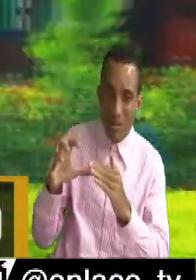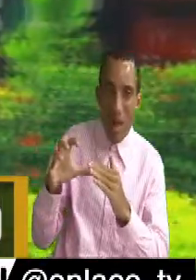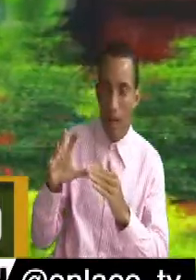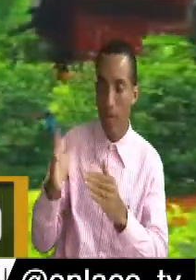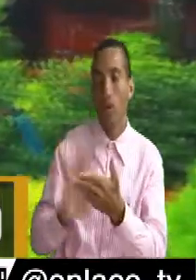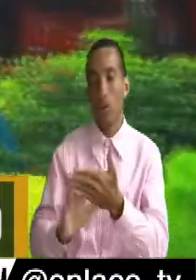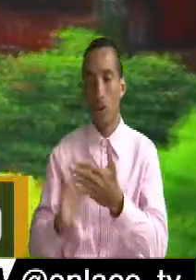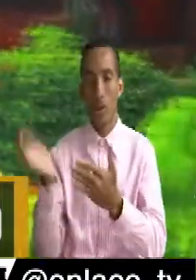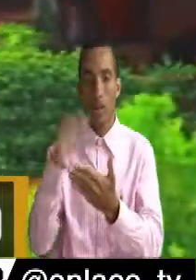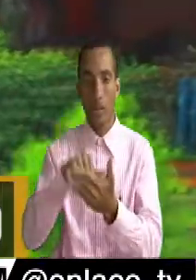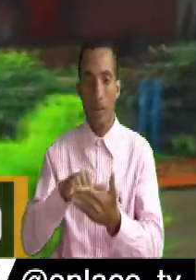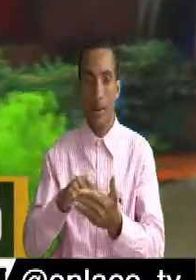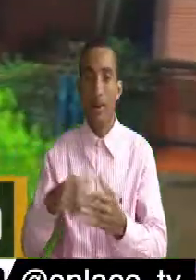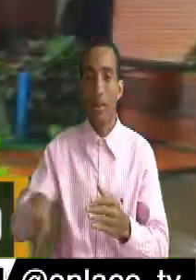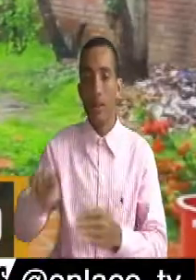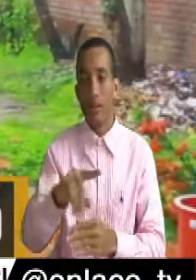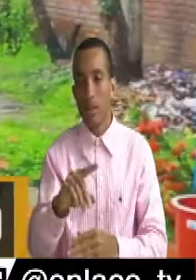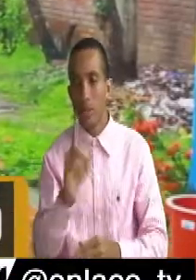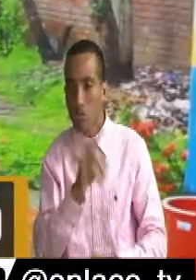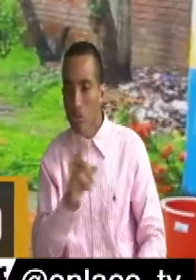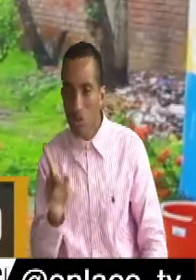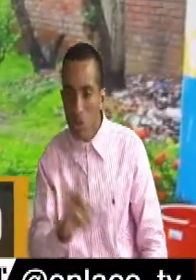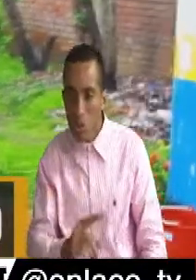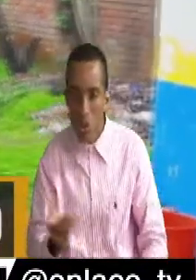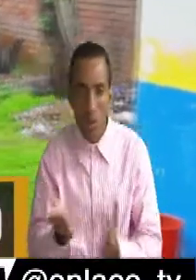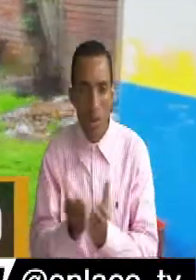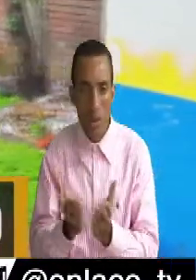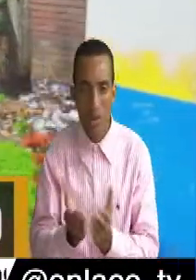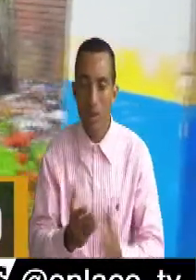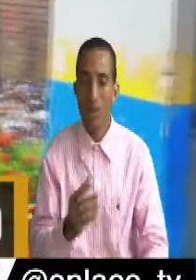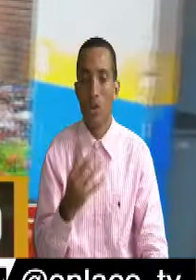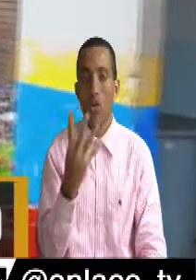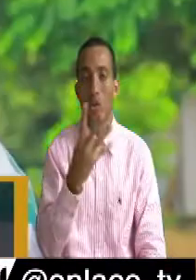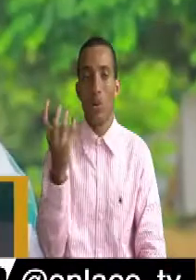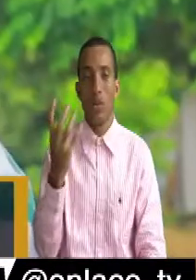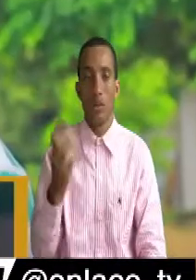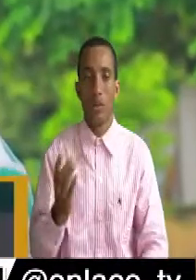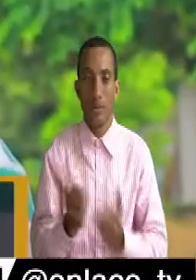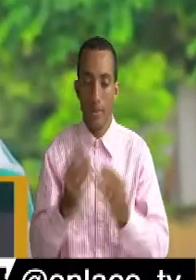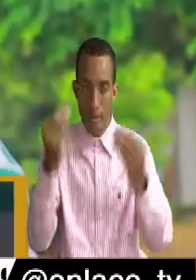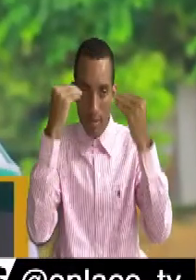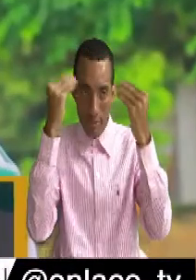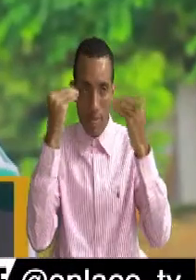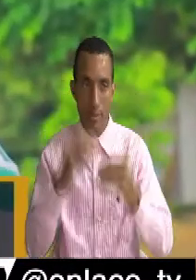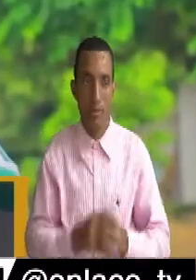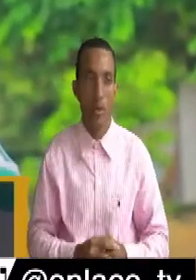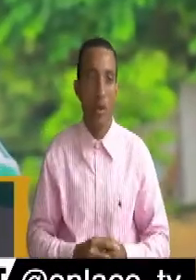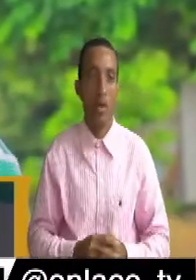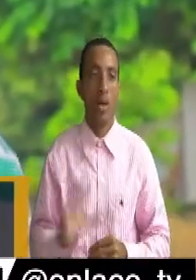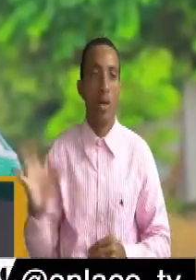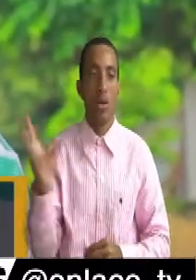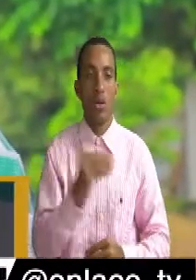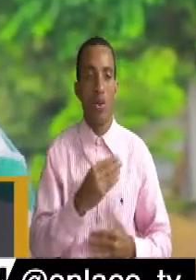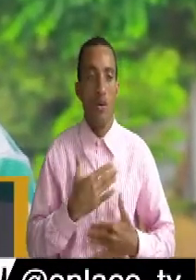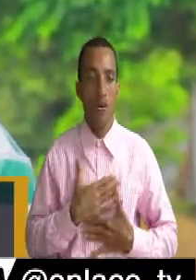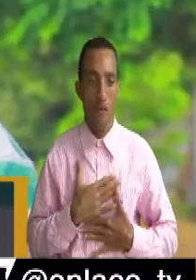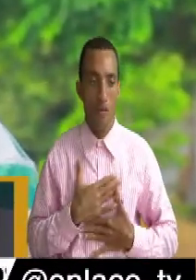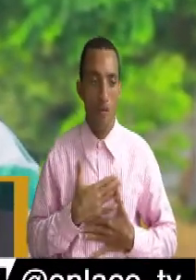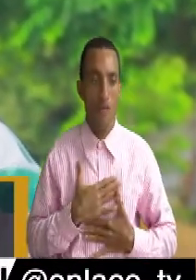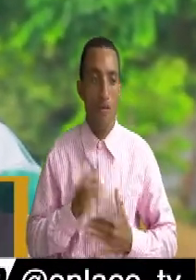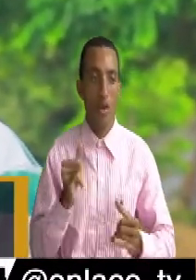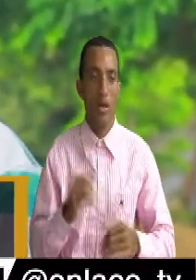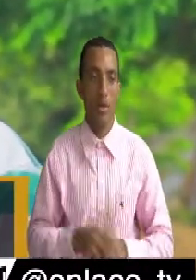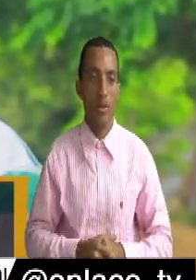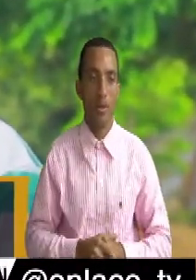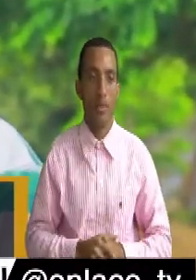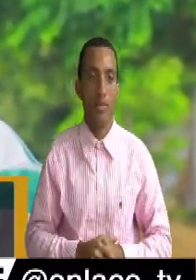integridad de cerca de 400 niños y jóvenes que reciben clases en esta institución. Muy contentos, muy felices